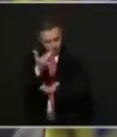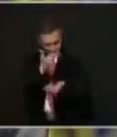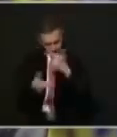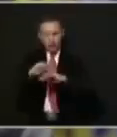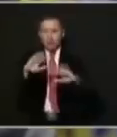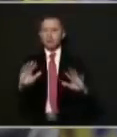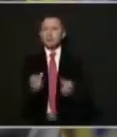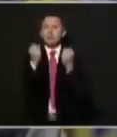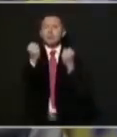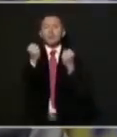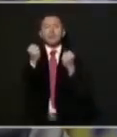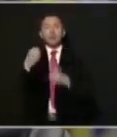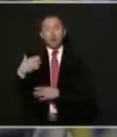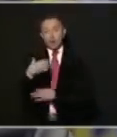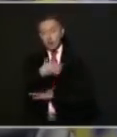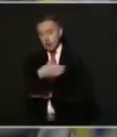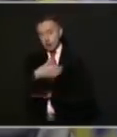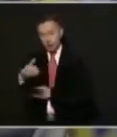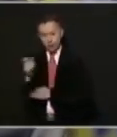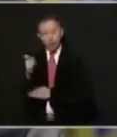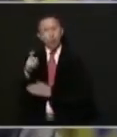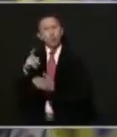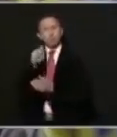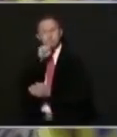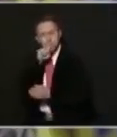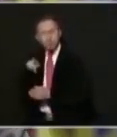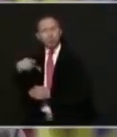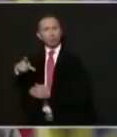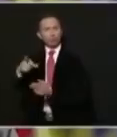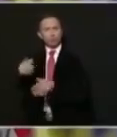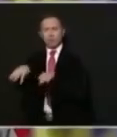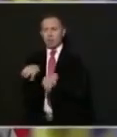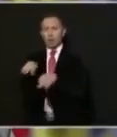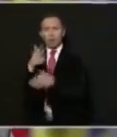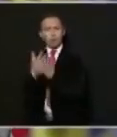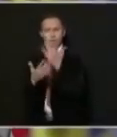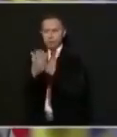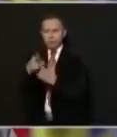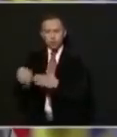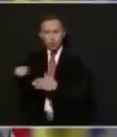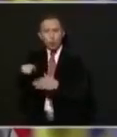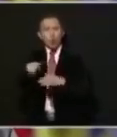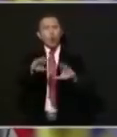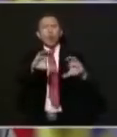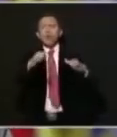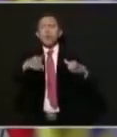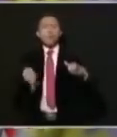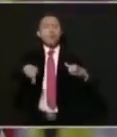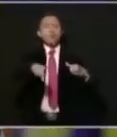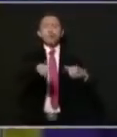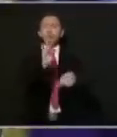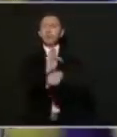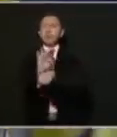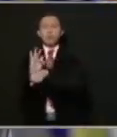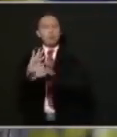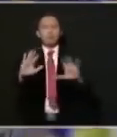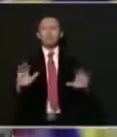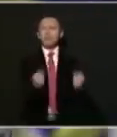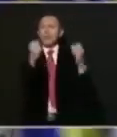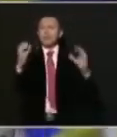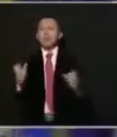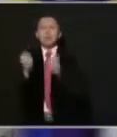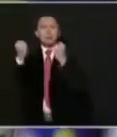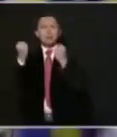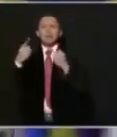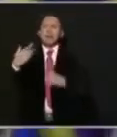rescatar el ejido y se van a rescatar las comunidades. Vamos a apoyar el